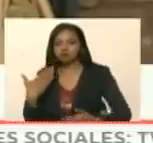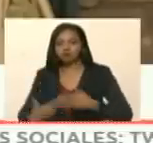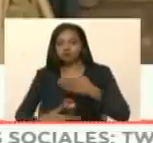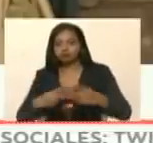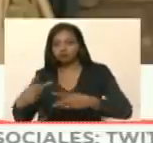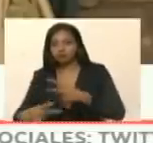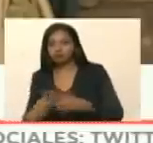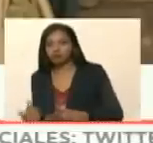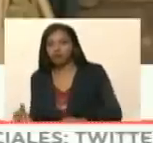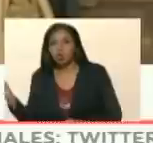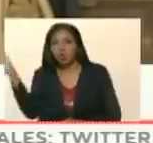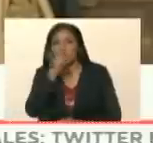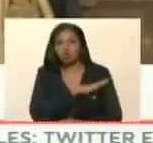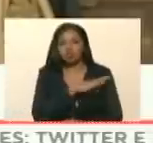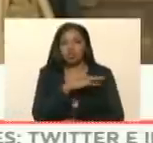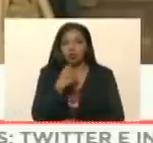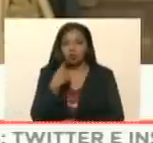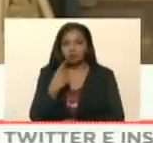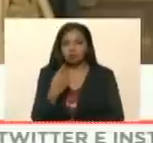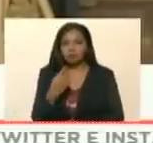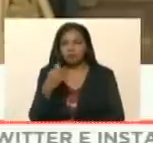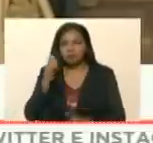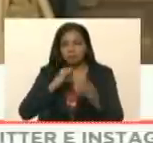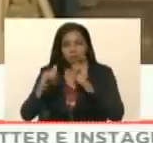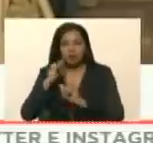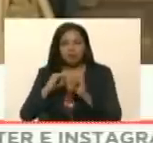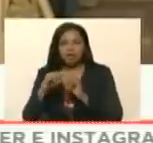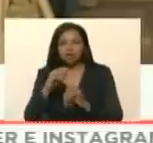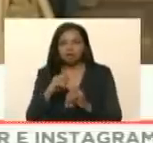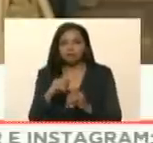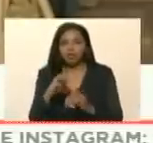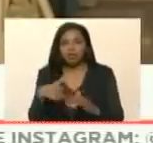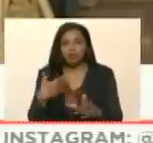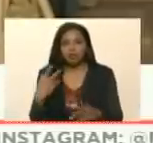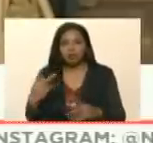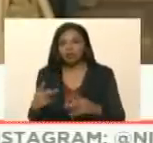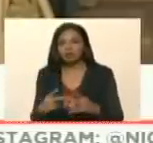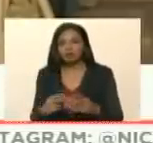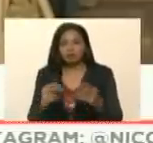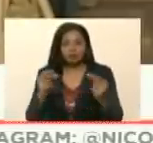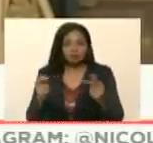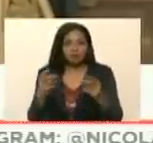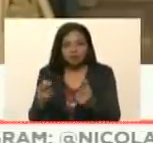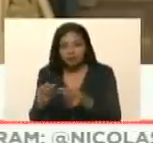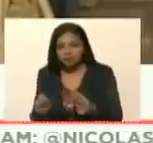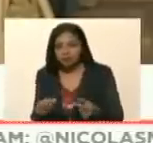108.000 cochinas reproductoras. Listas, pues, reproduciendo.